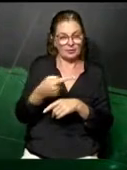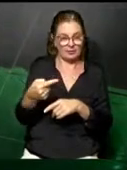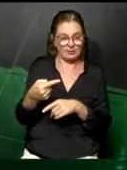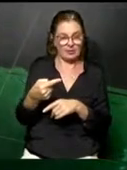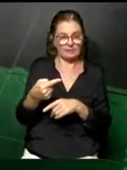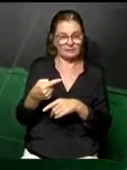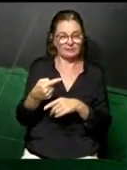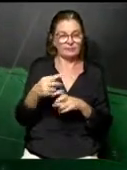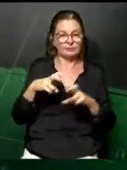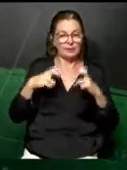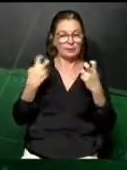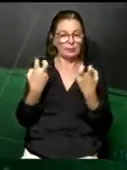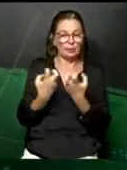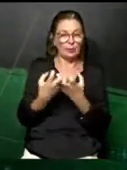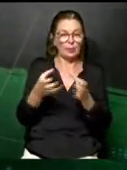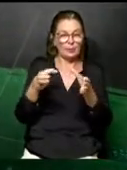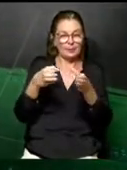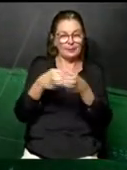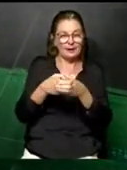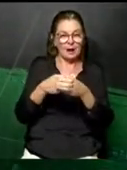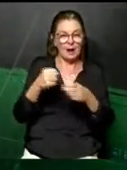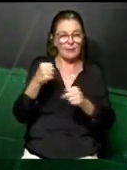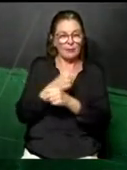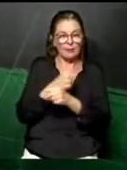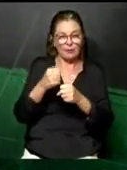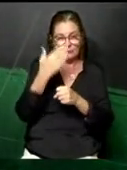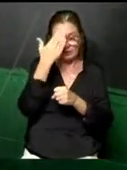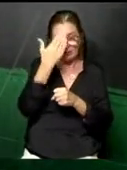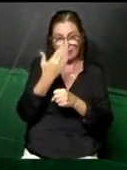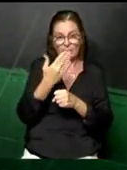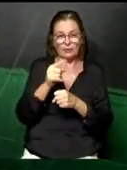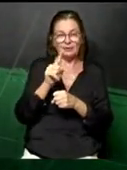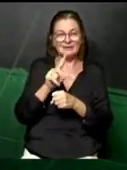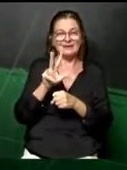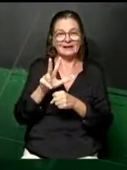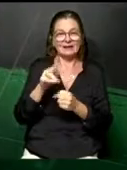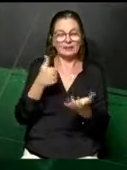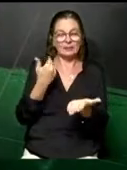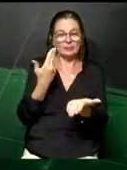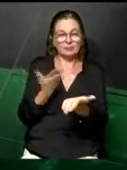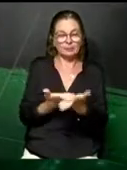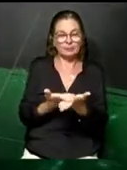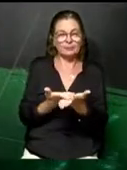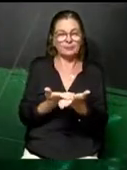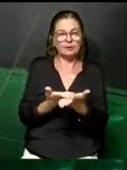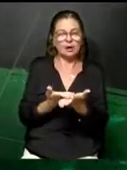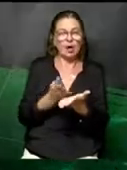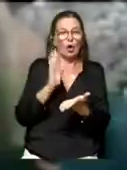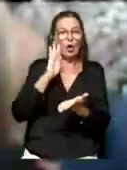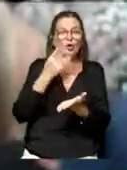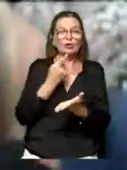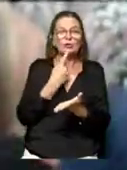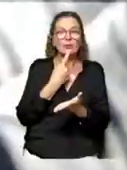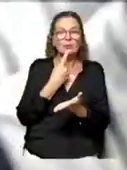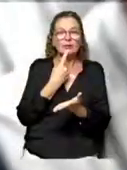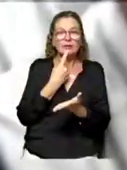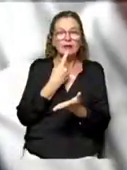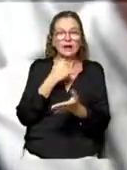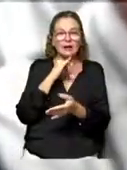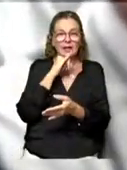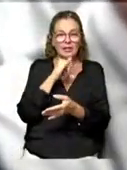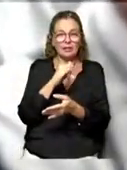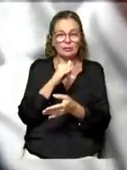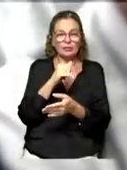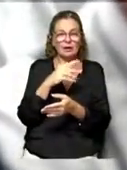el plenario del Frente Amplio aprobó los 13 casos presentados por el Tribunal de Conducta Política, entre ellos la denuncia de